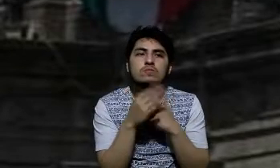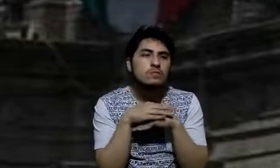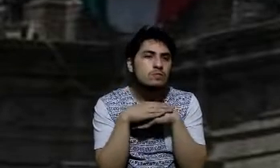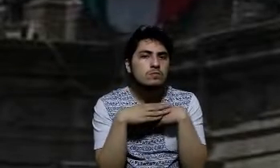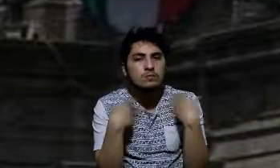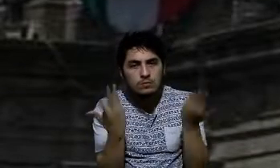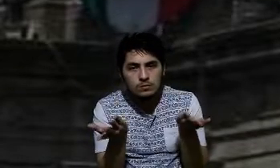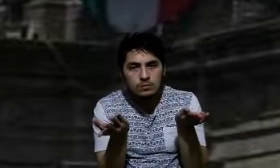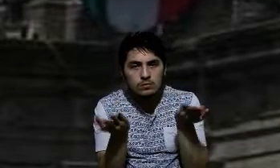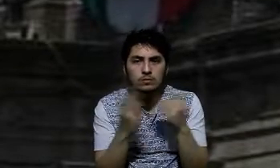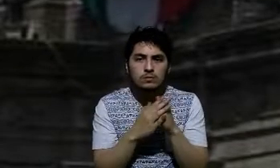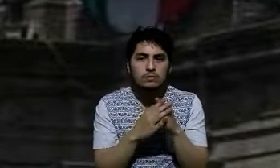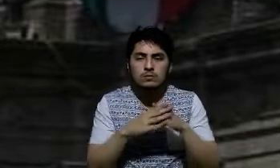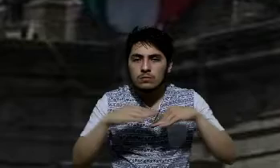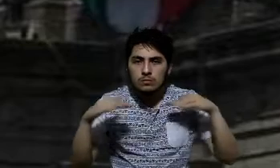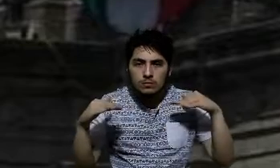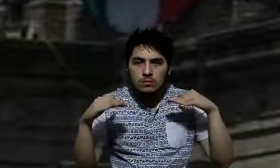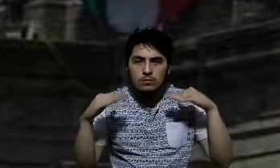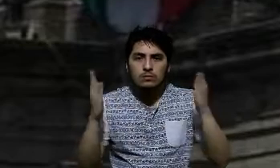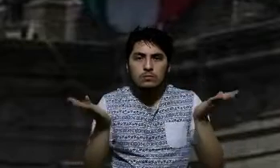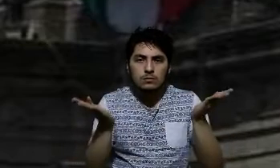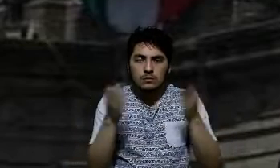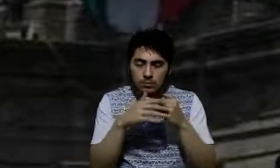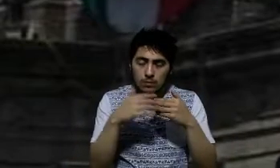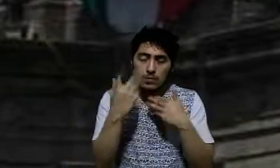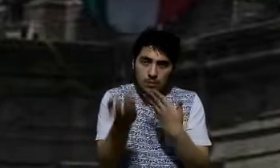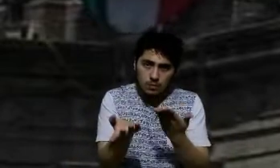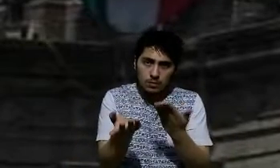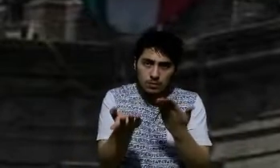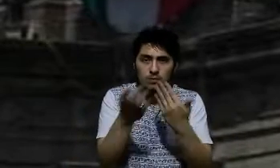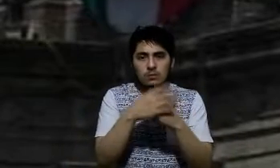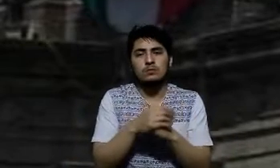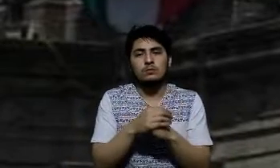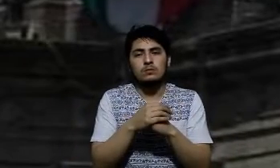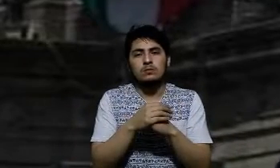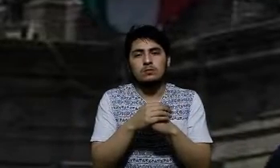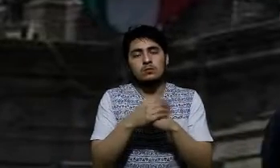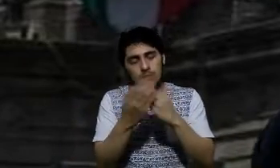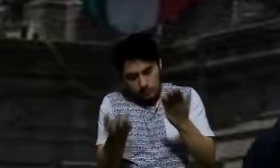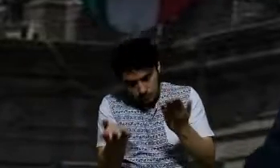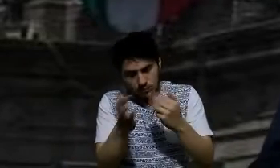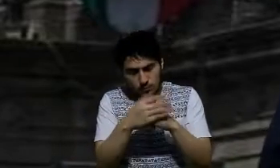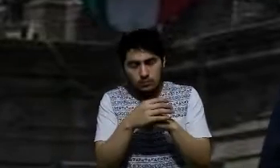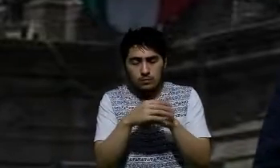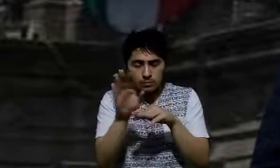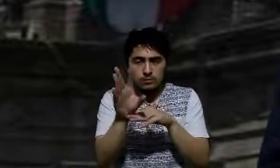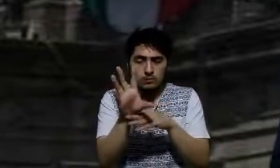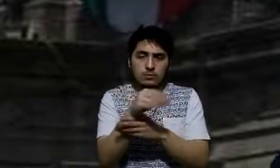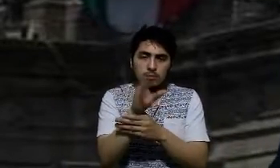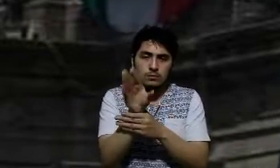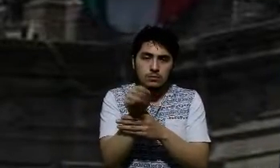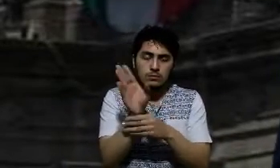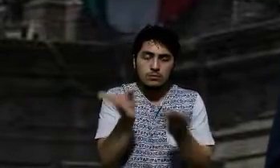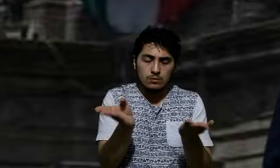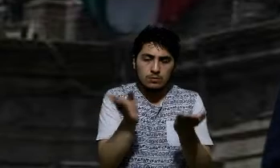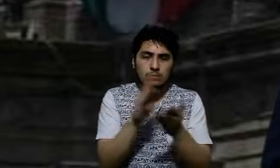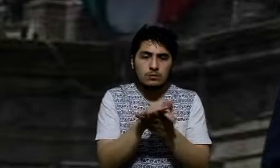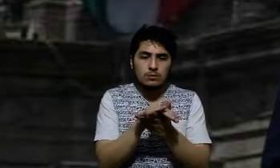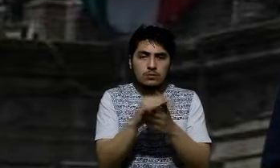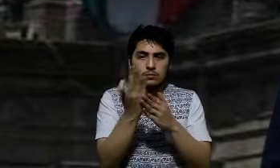es el presidente, que es el que trabaja más. Amigos, y como les